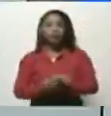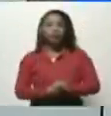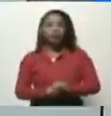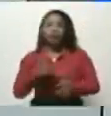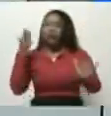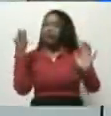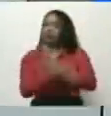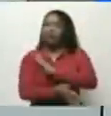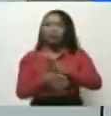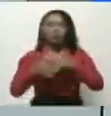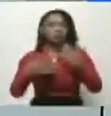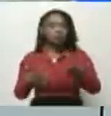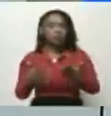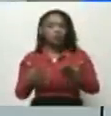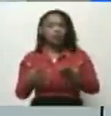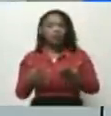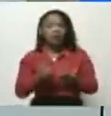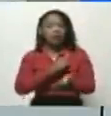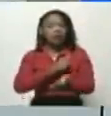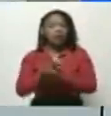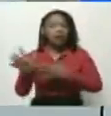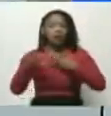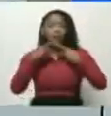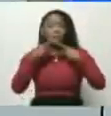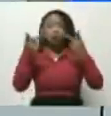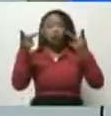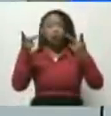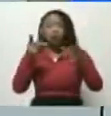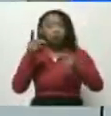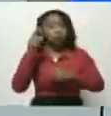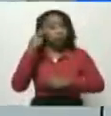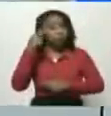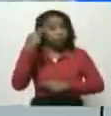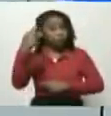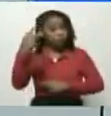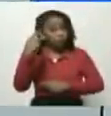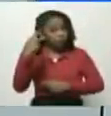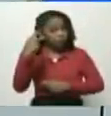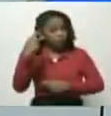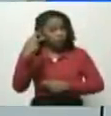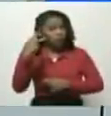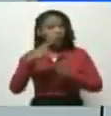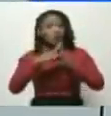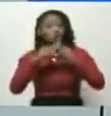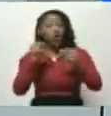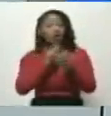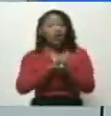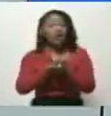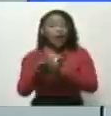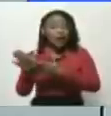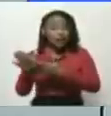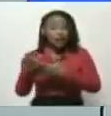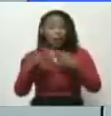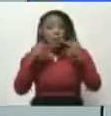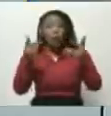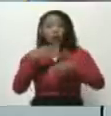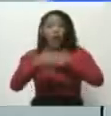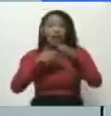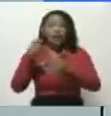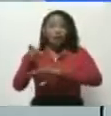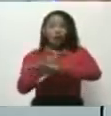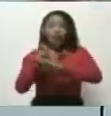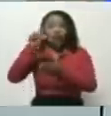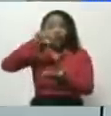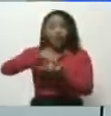Sobre todo el gasto público, ojo, sobre el gasto público que haga el gobierno central, el